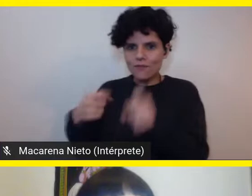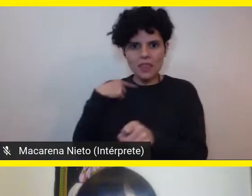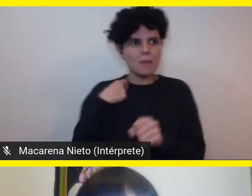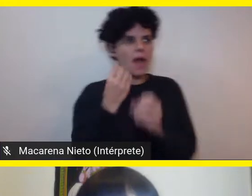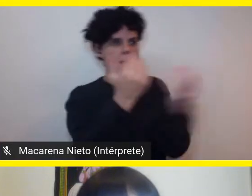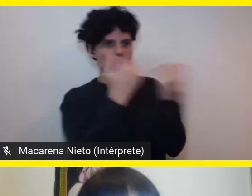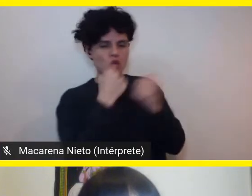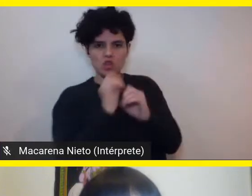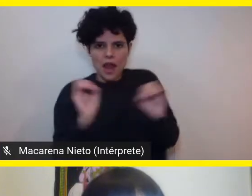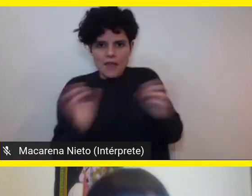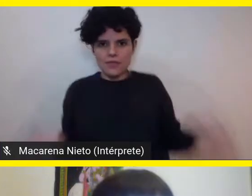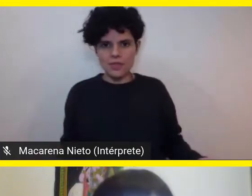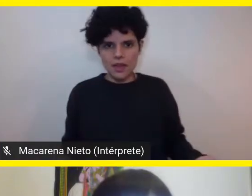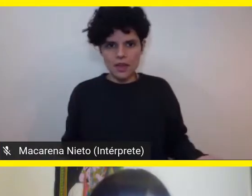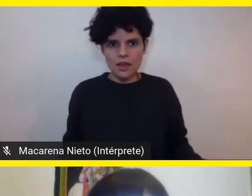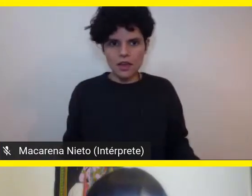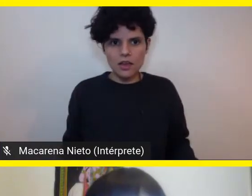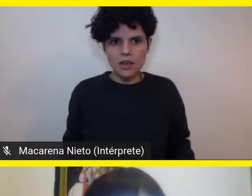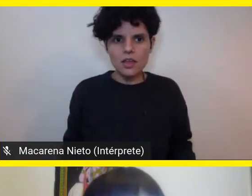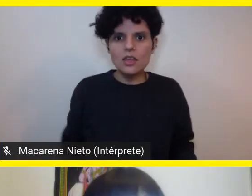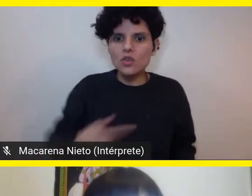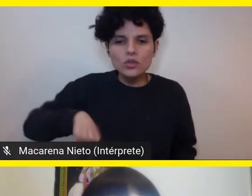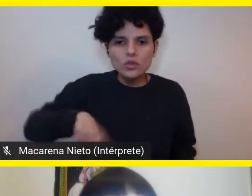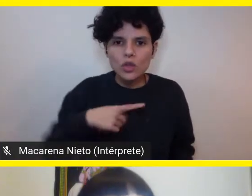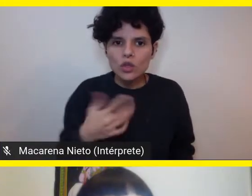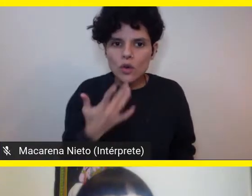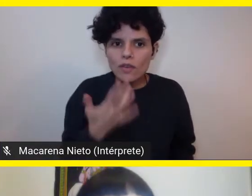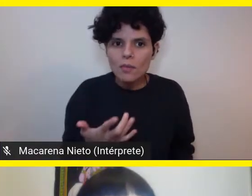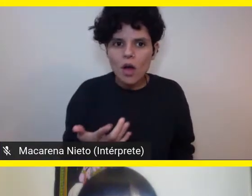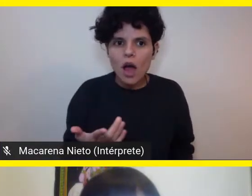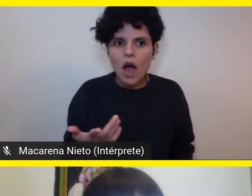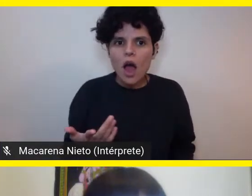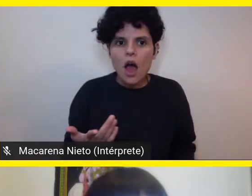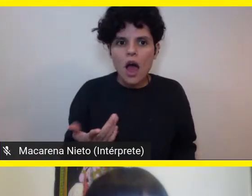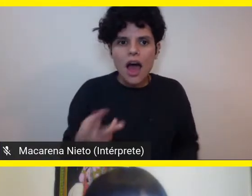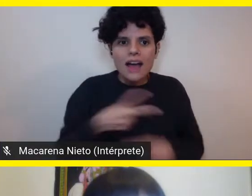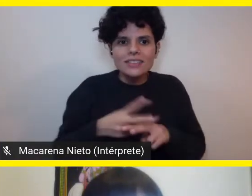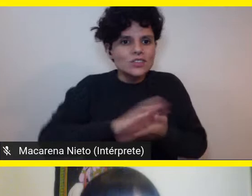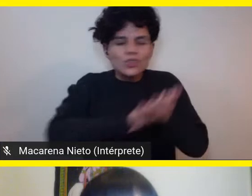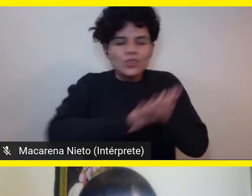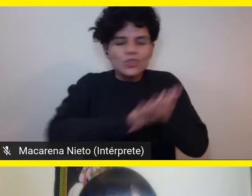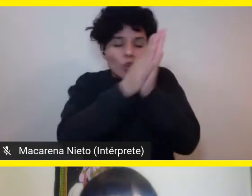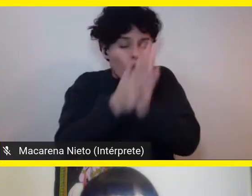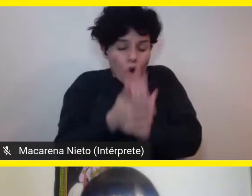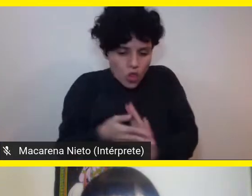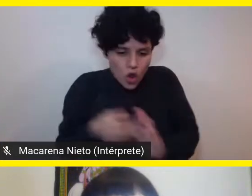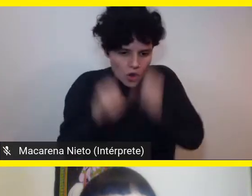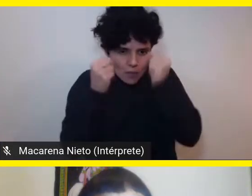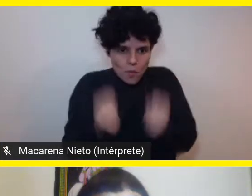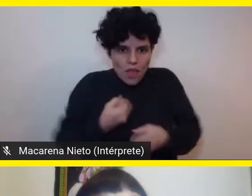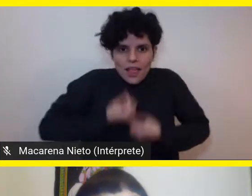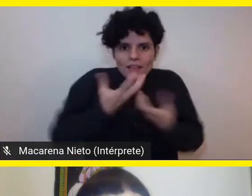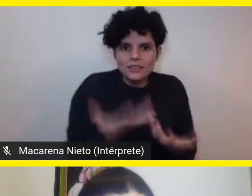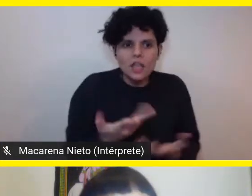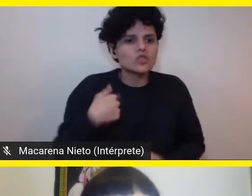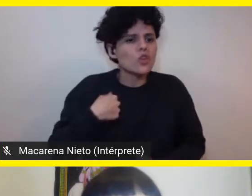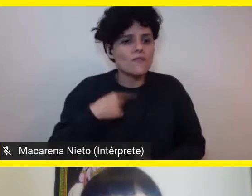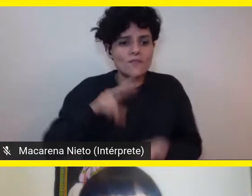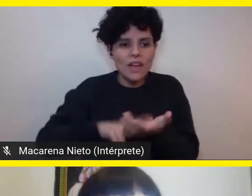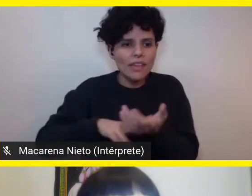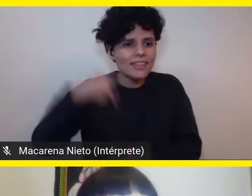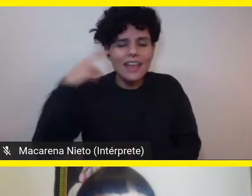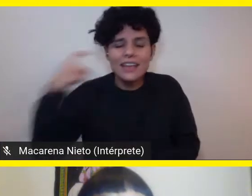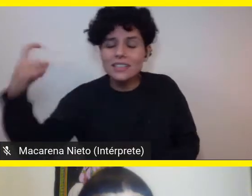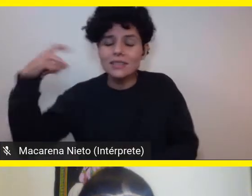Y frente a eso vamos a agotar todas las instancias. O sea, yo tengo mucha esperanza de que esto no va a ser igual que